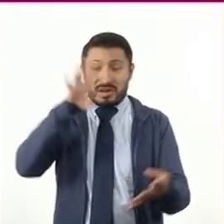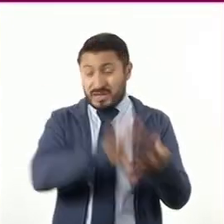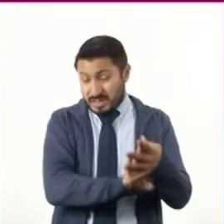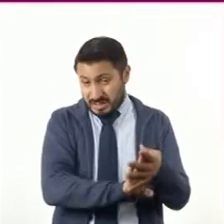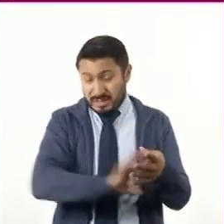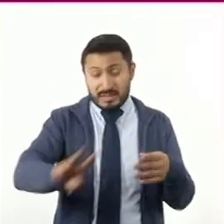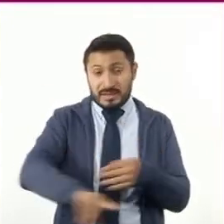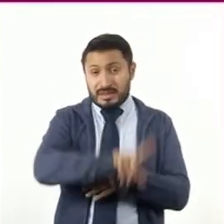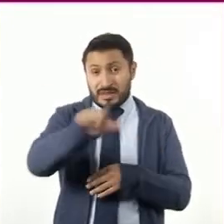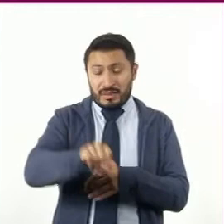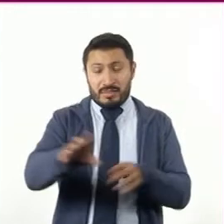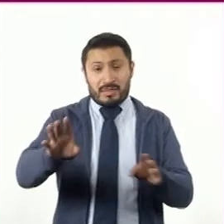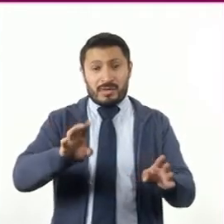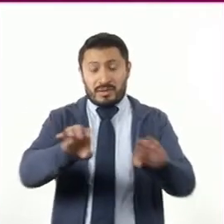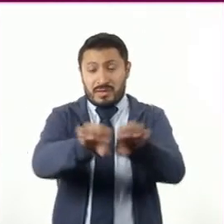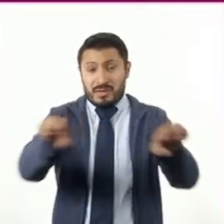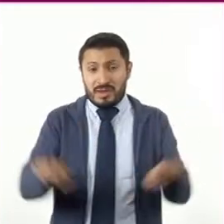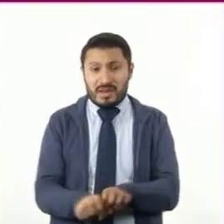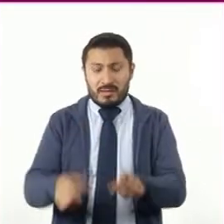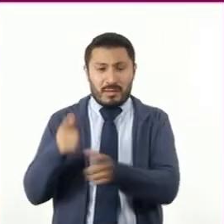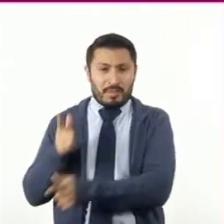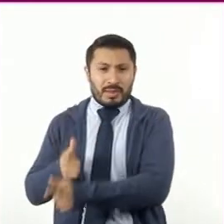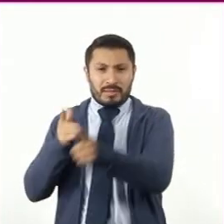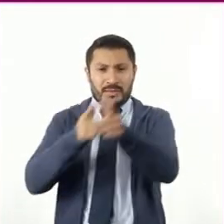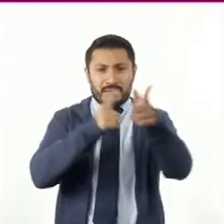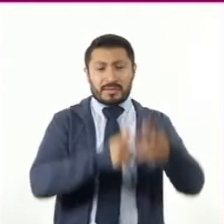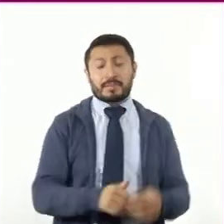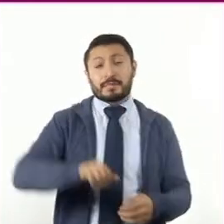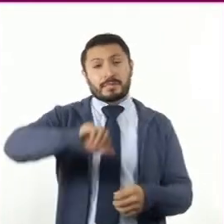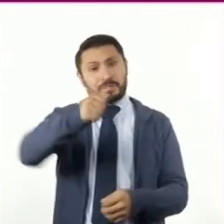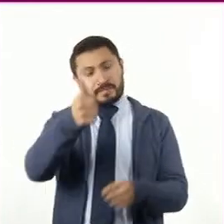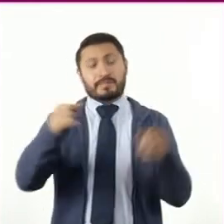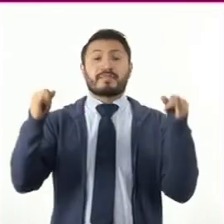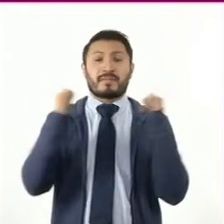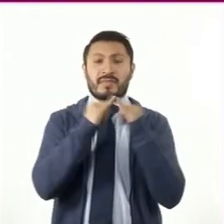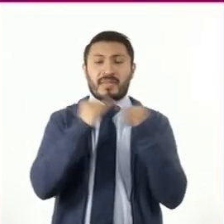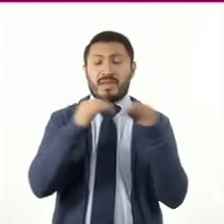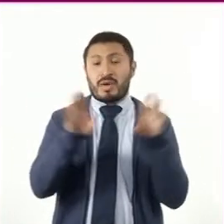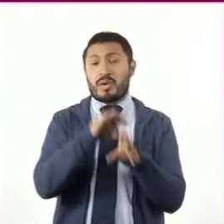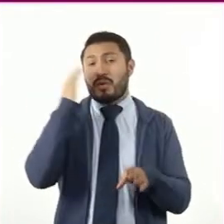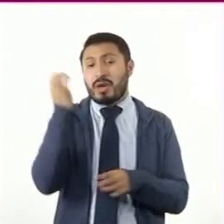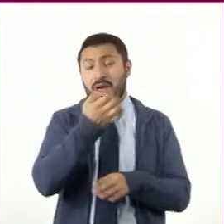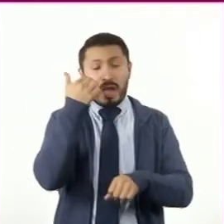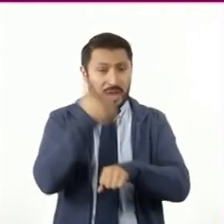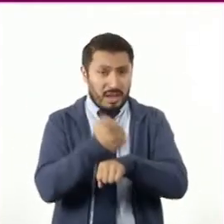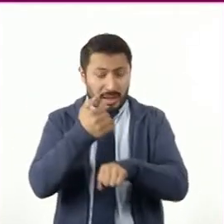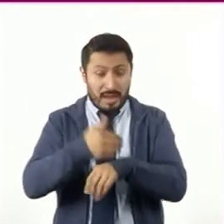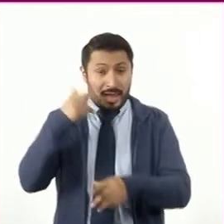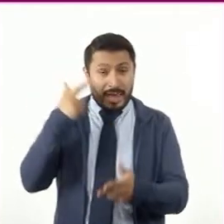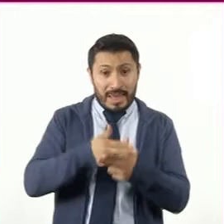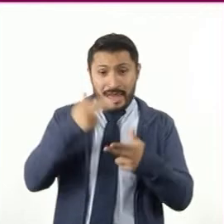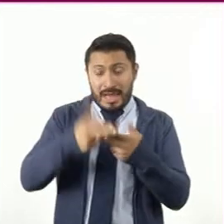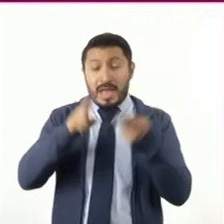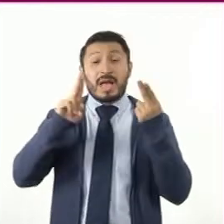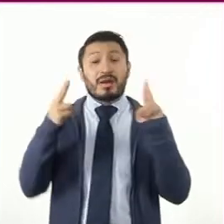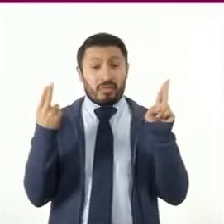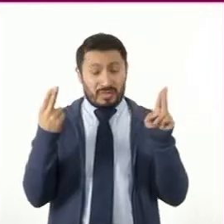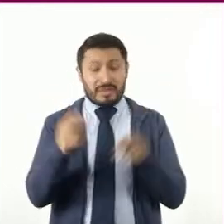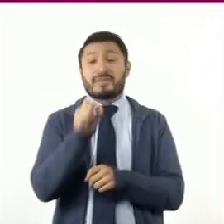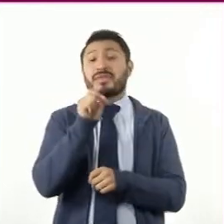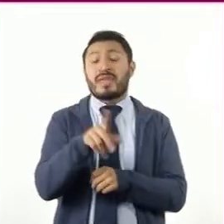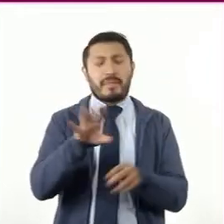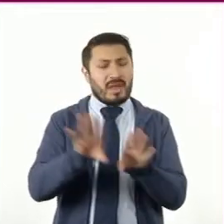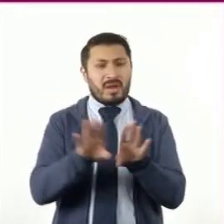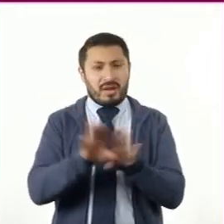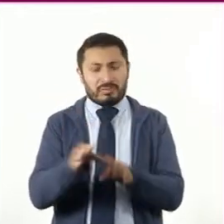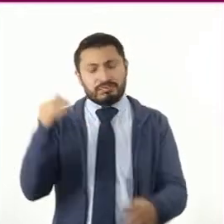tarde los escuadrones de ejecución. Otras instituciones, como las escuelas primarias hasta las universidades, también